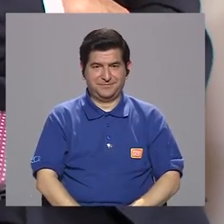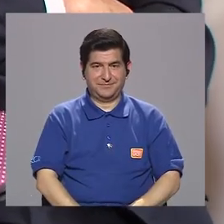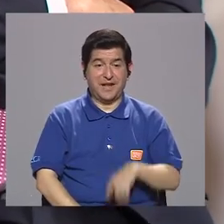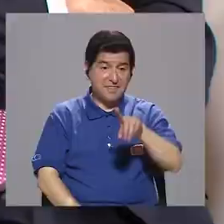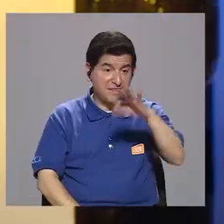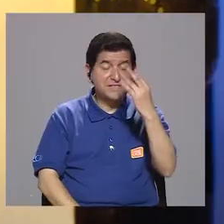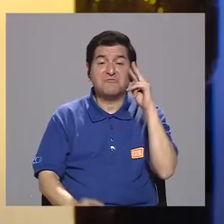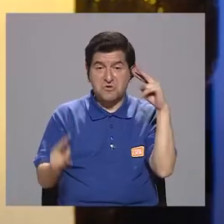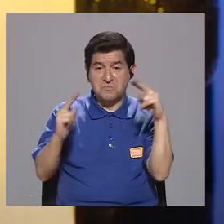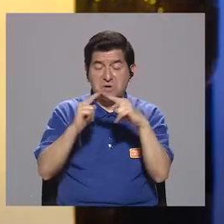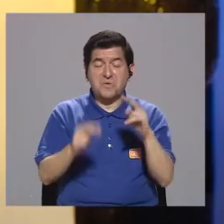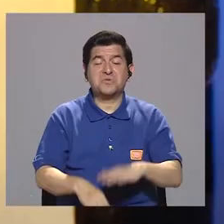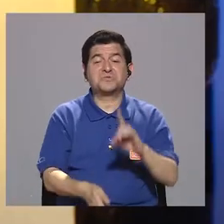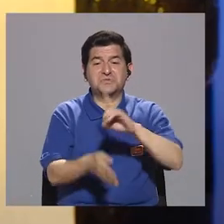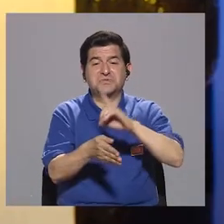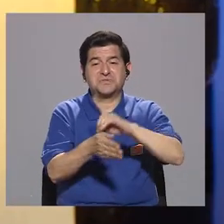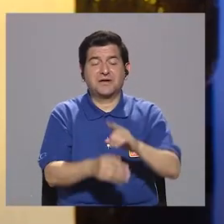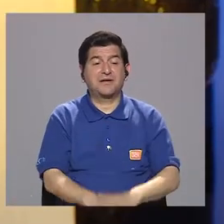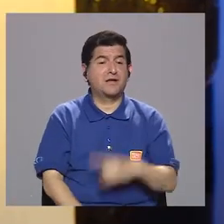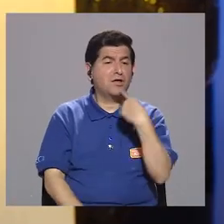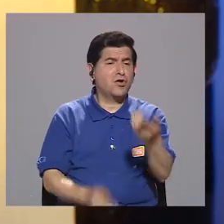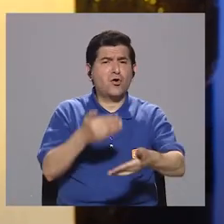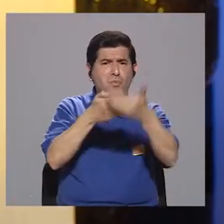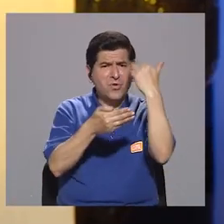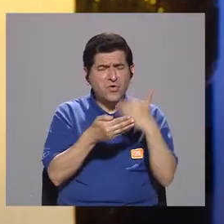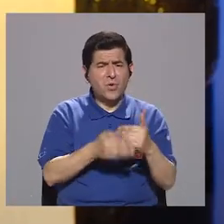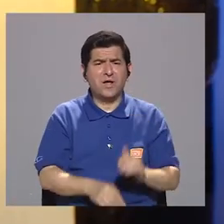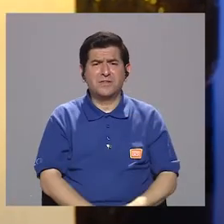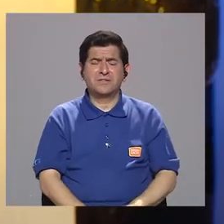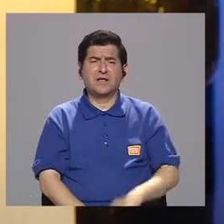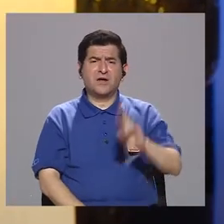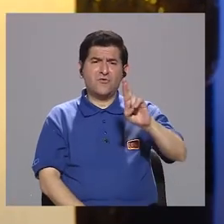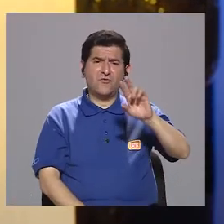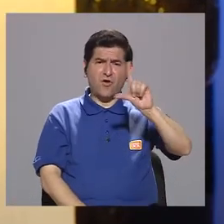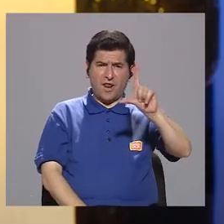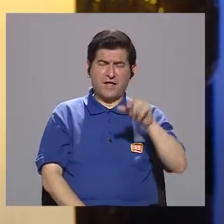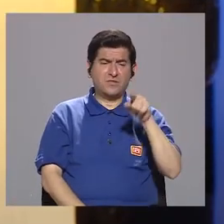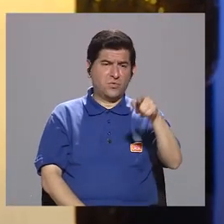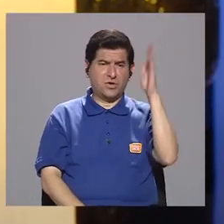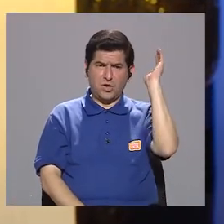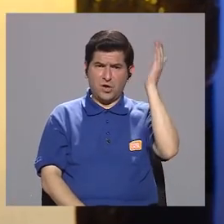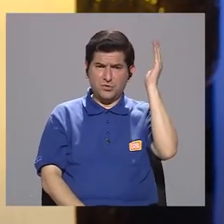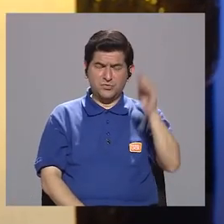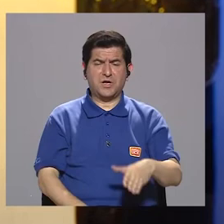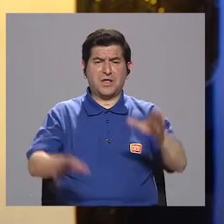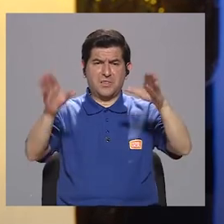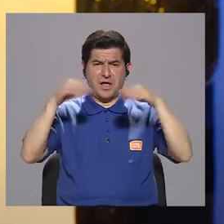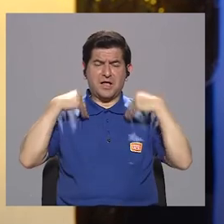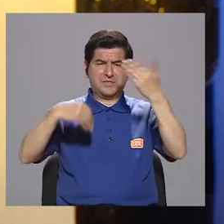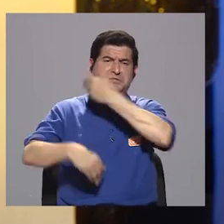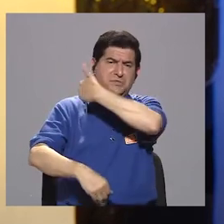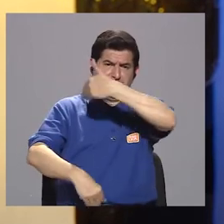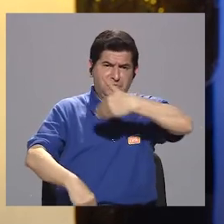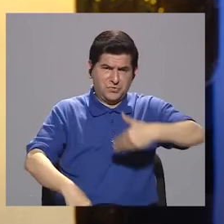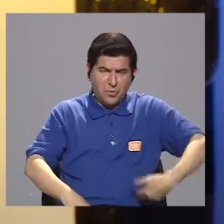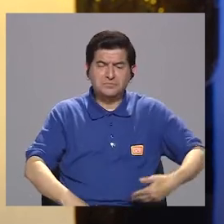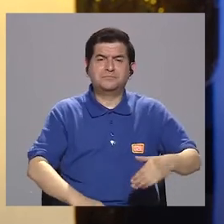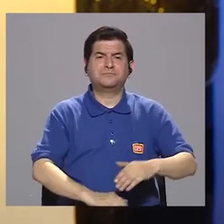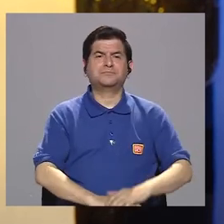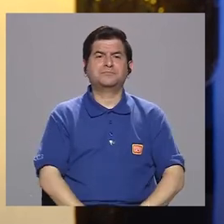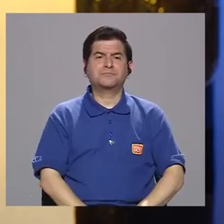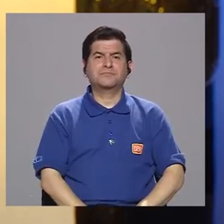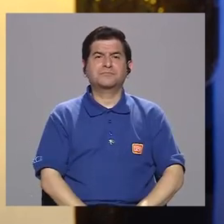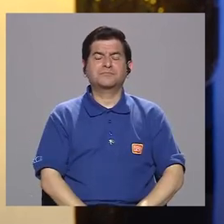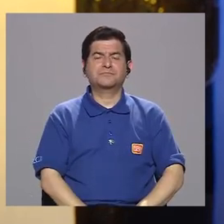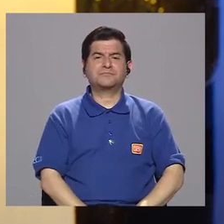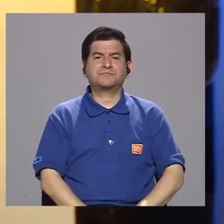claro. Así se le conocía al doctor. Y como decía Rolando, en su discurso de toma de posesión, cuando